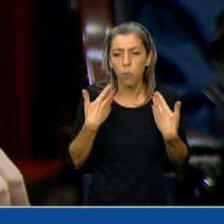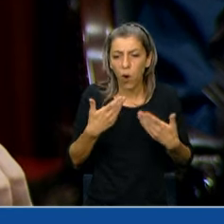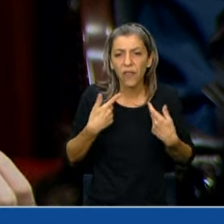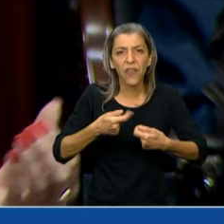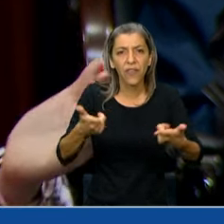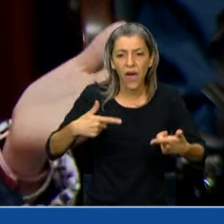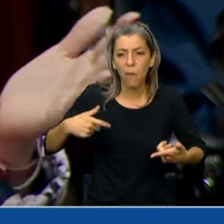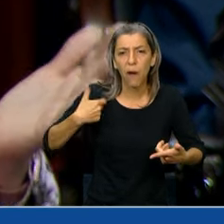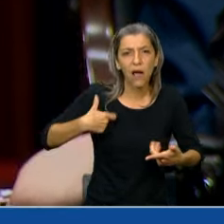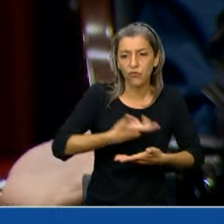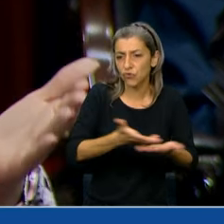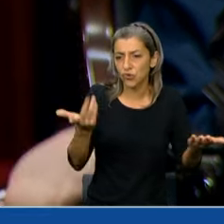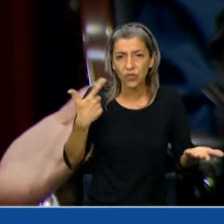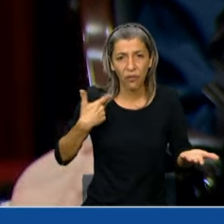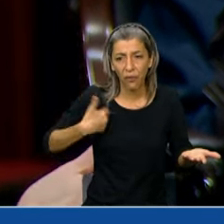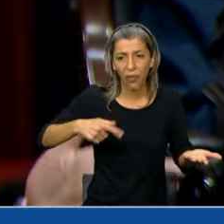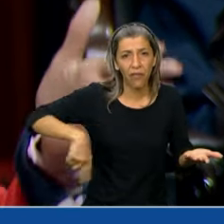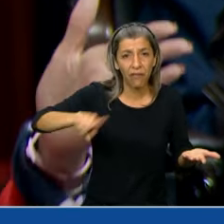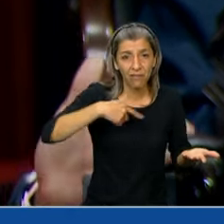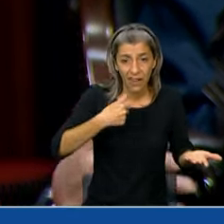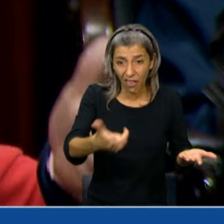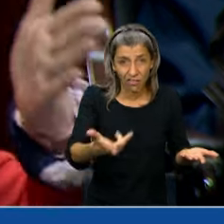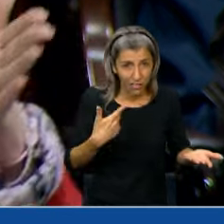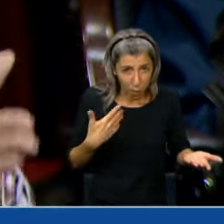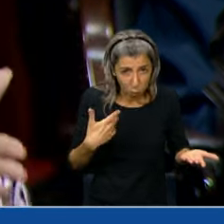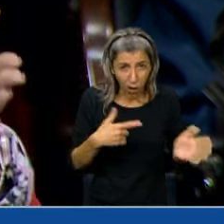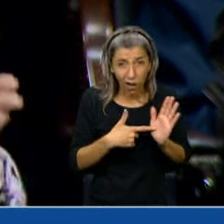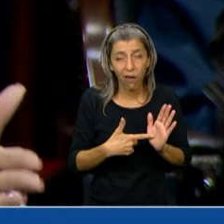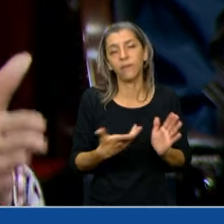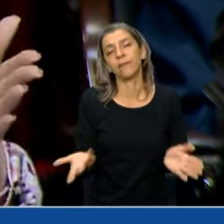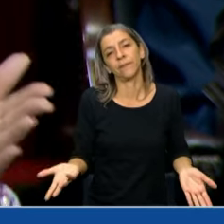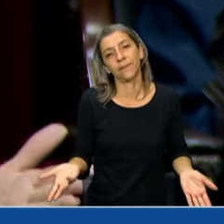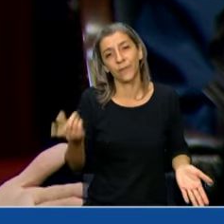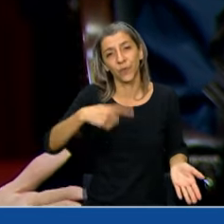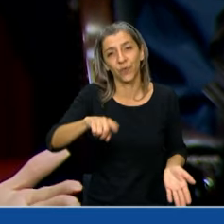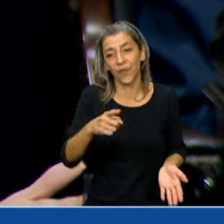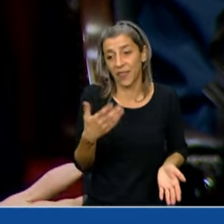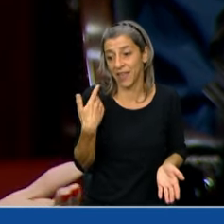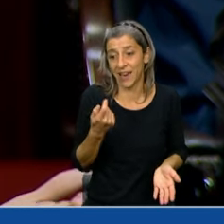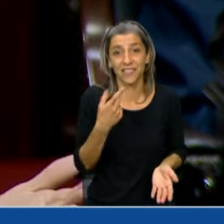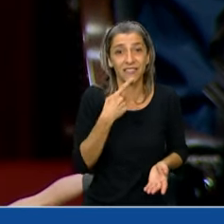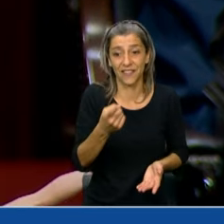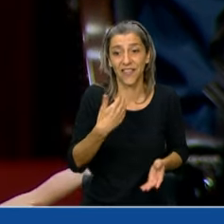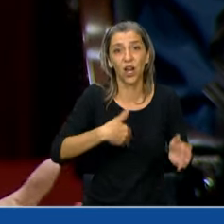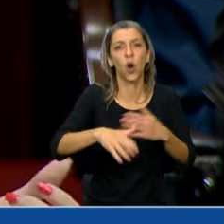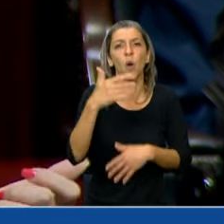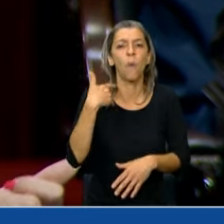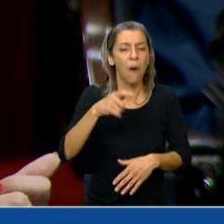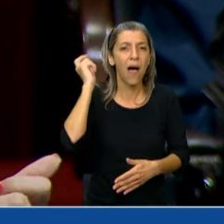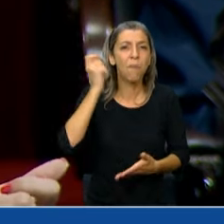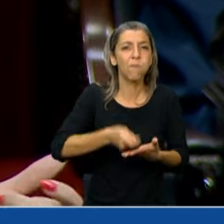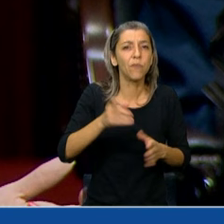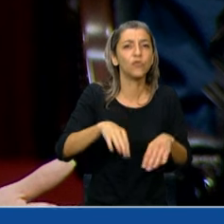hablan si acaban de condenar al Estado argentino ergo a todos los contribuyentes argentinos a pagar una sentencia de